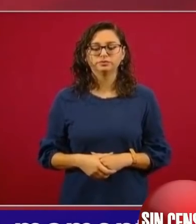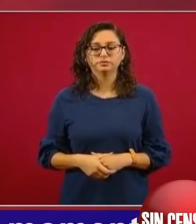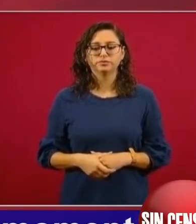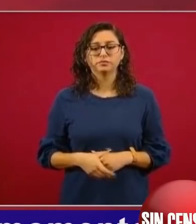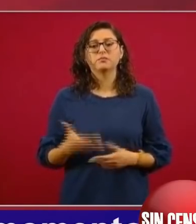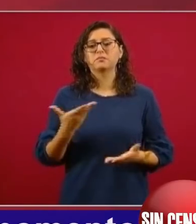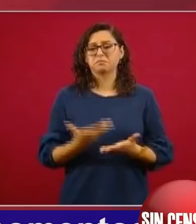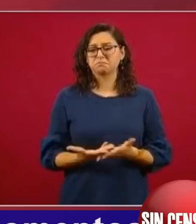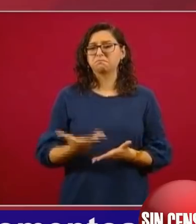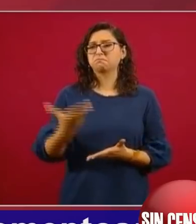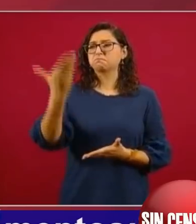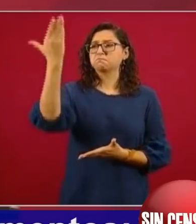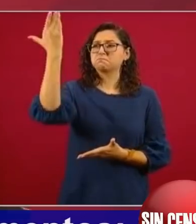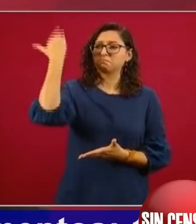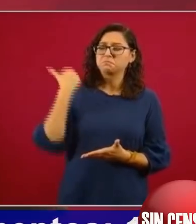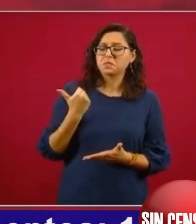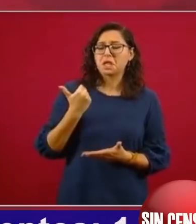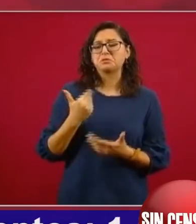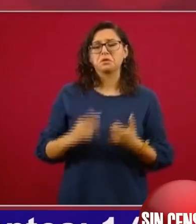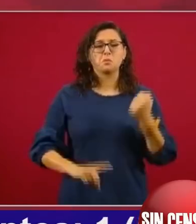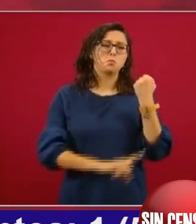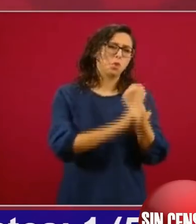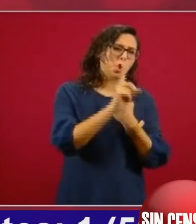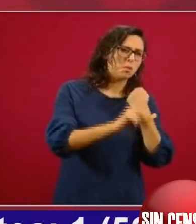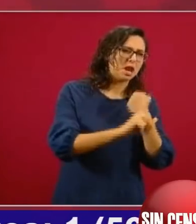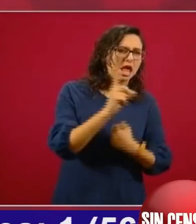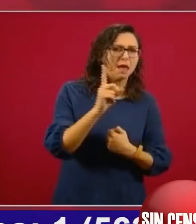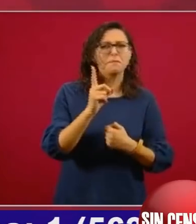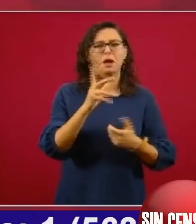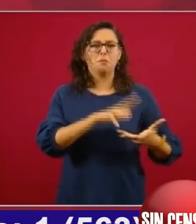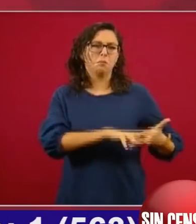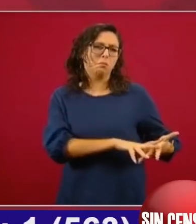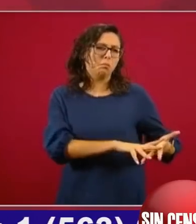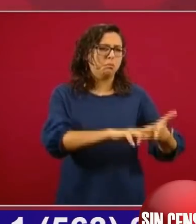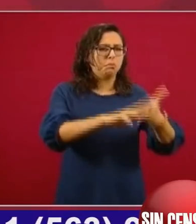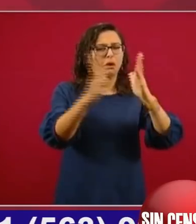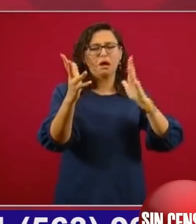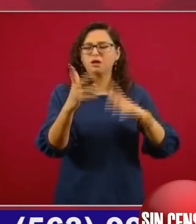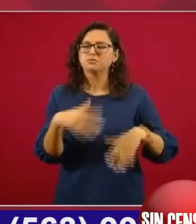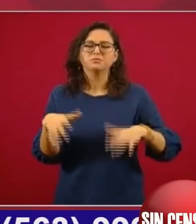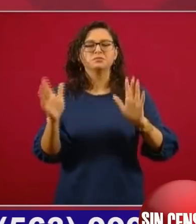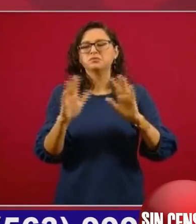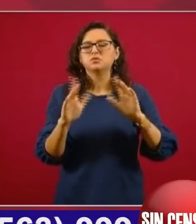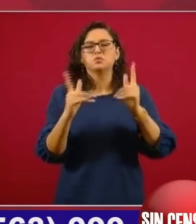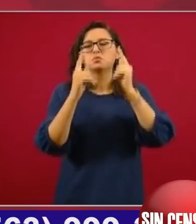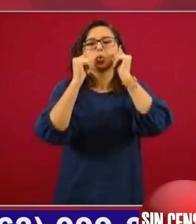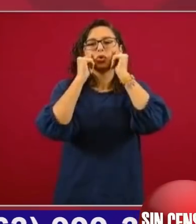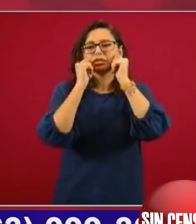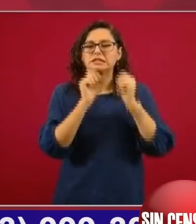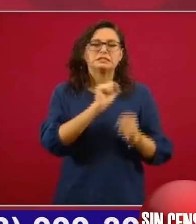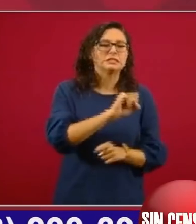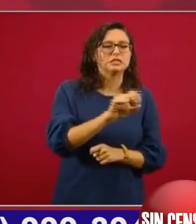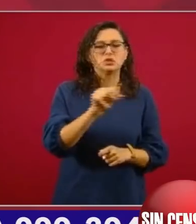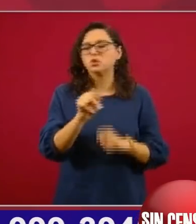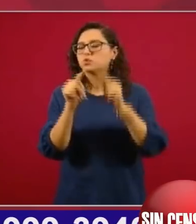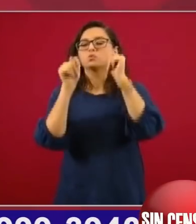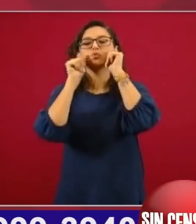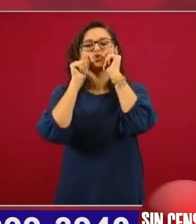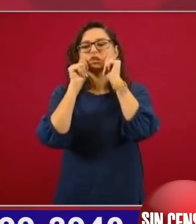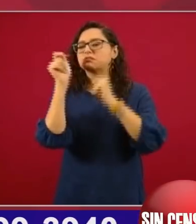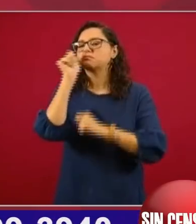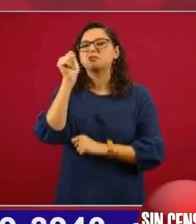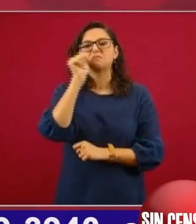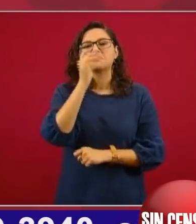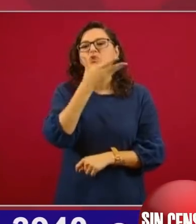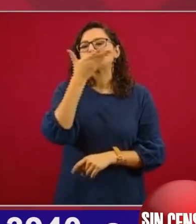se presentara o no una crisis, siempre se aumentaban los impuestos.